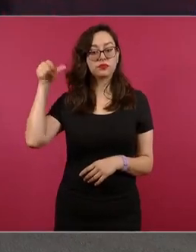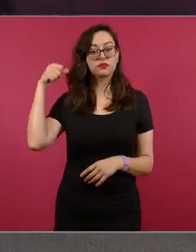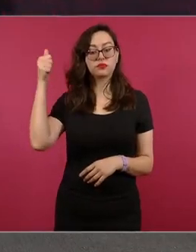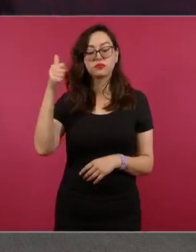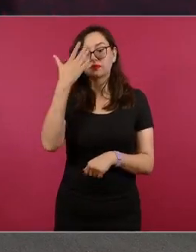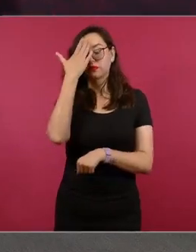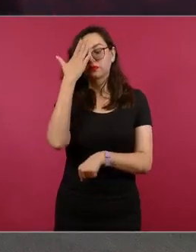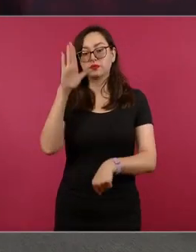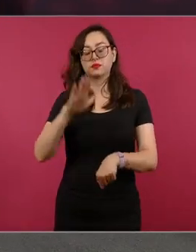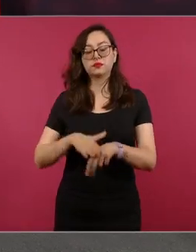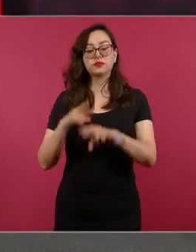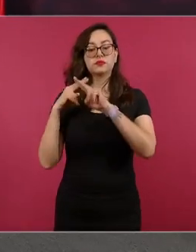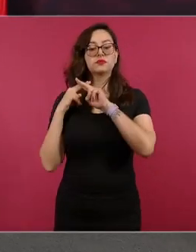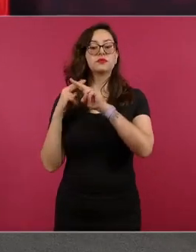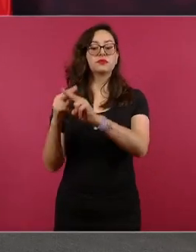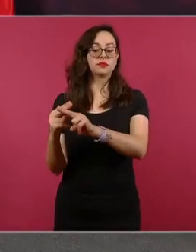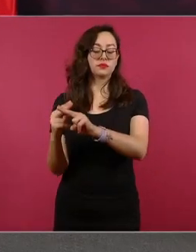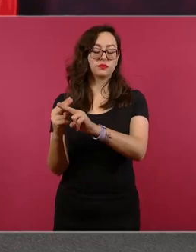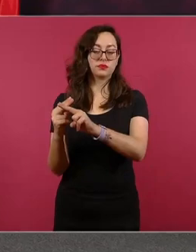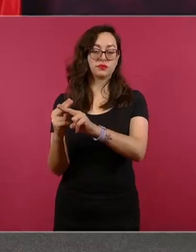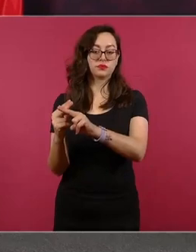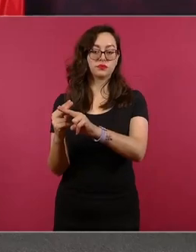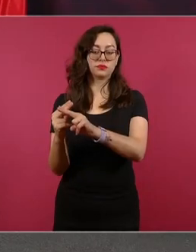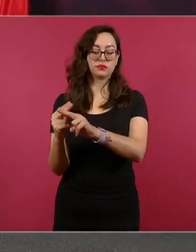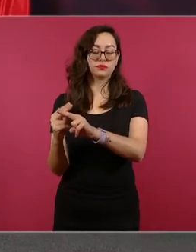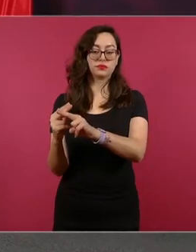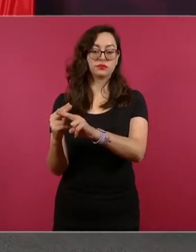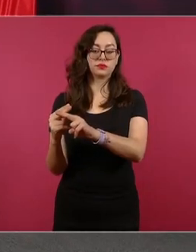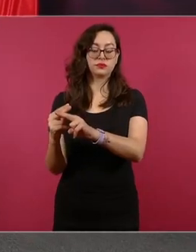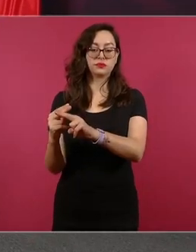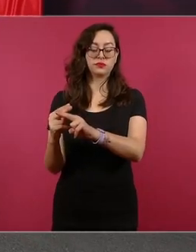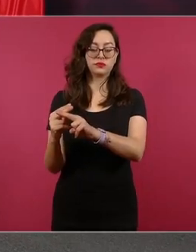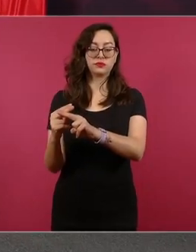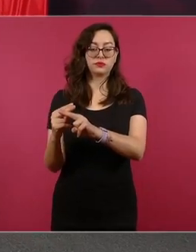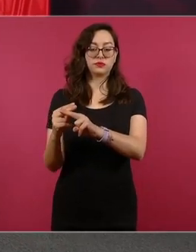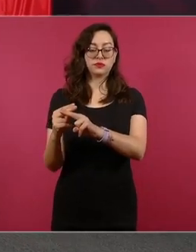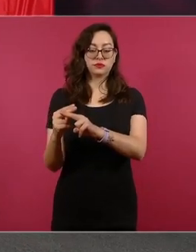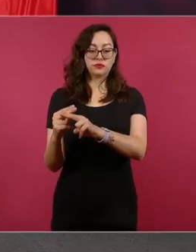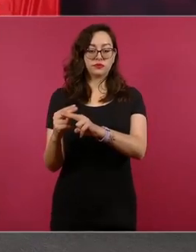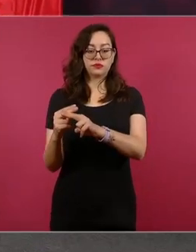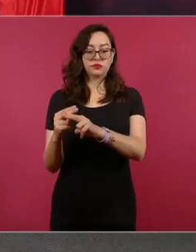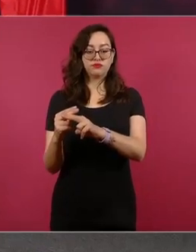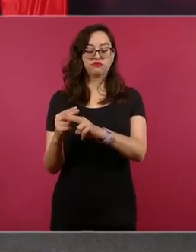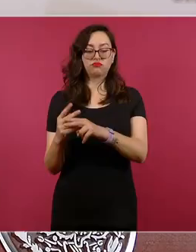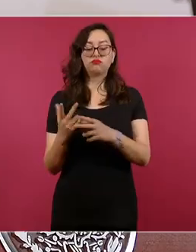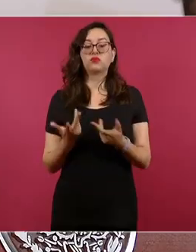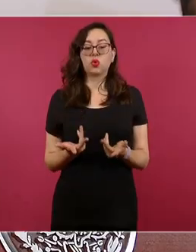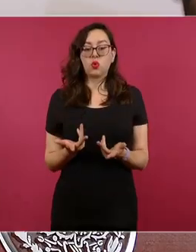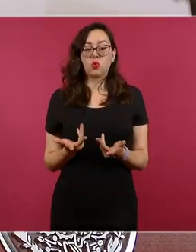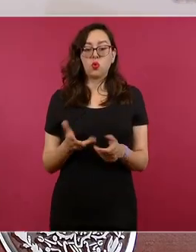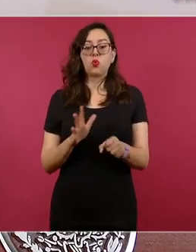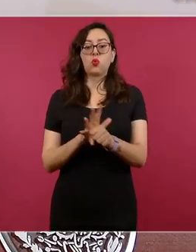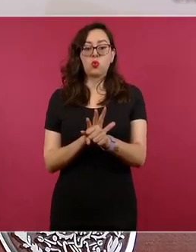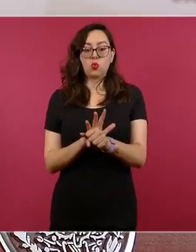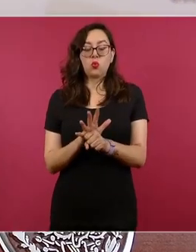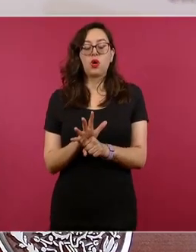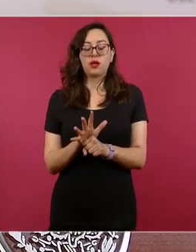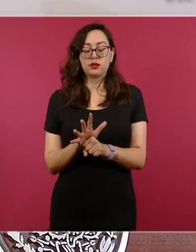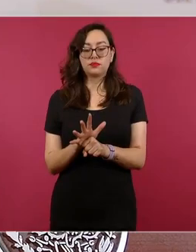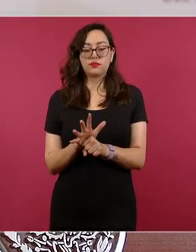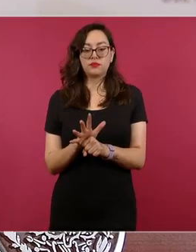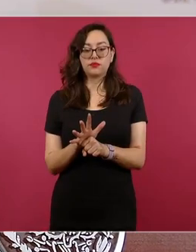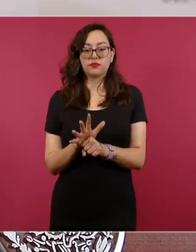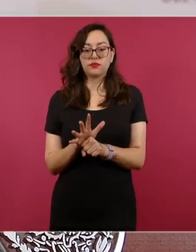recuerda que de manera abusiva, prepotente,